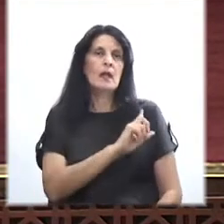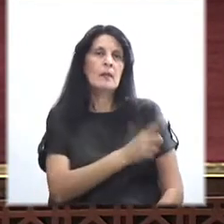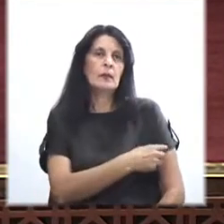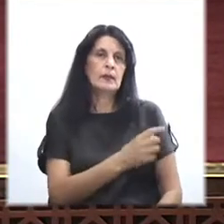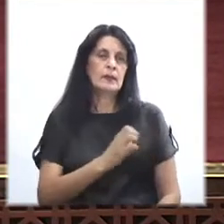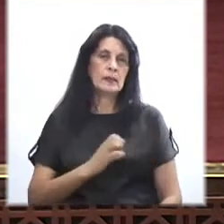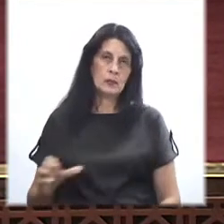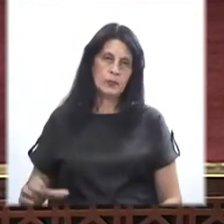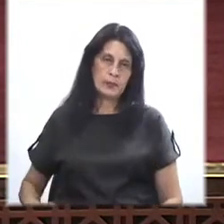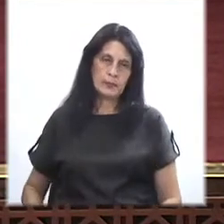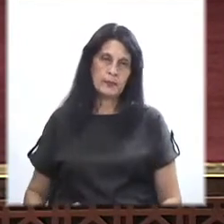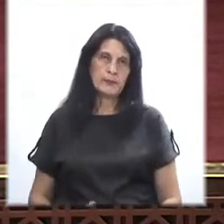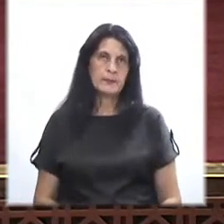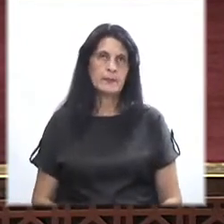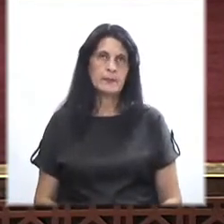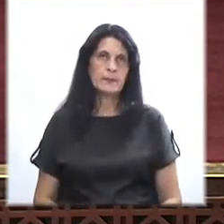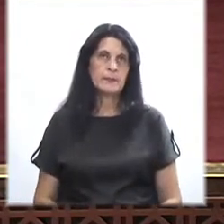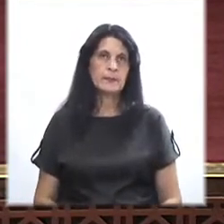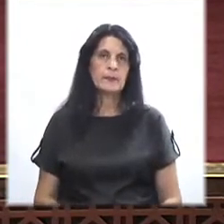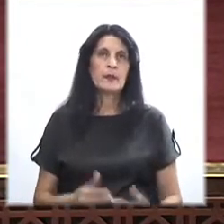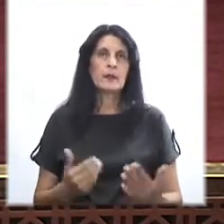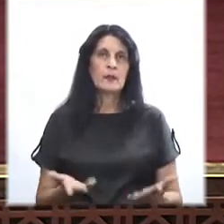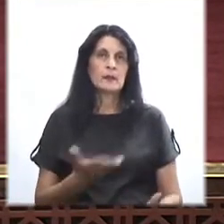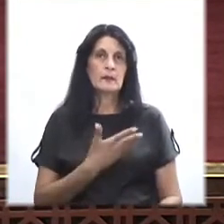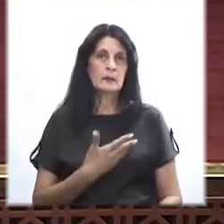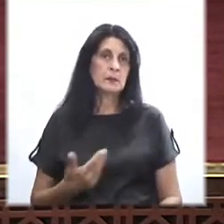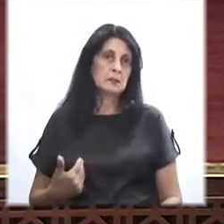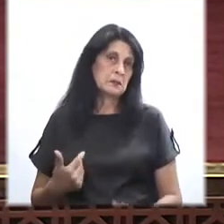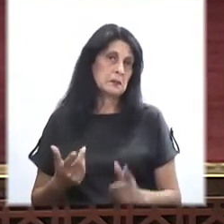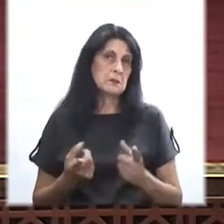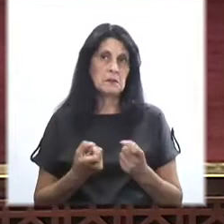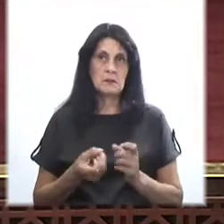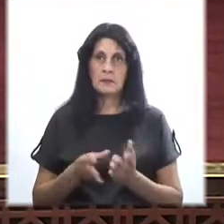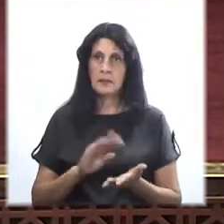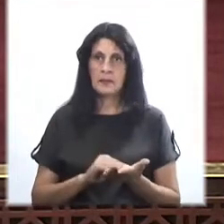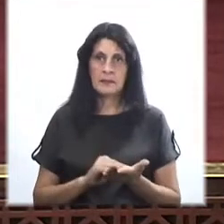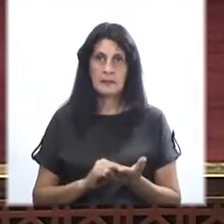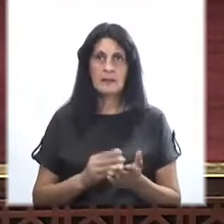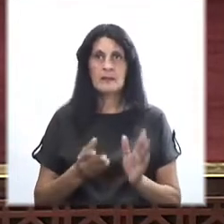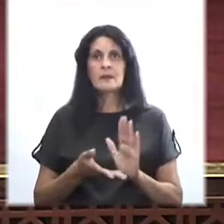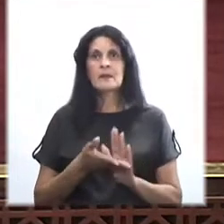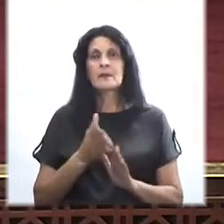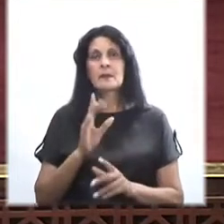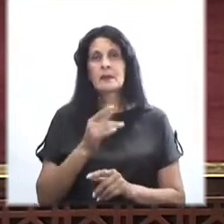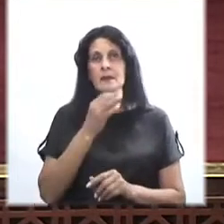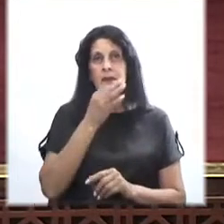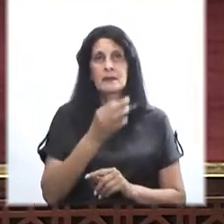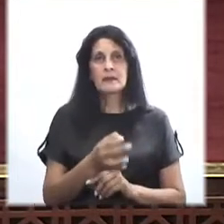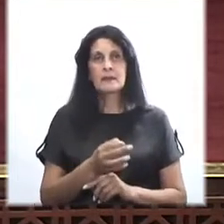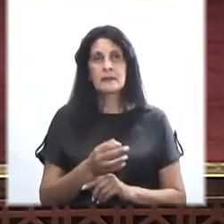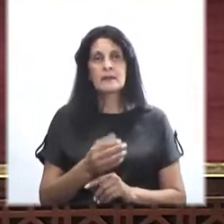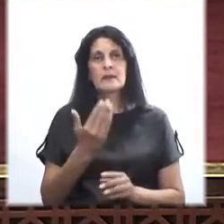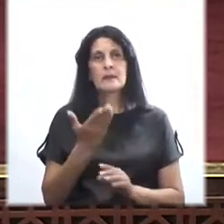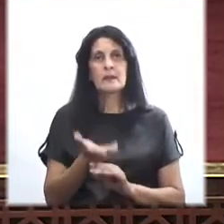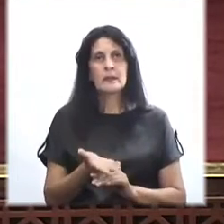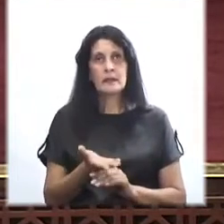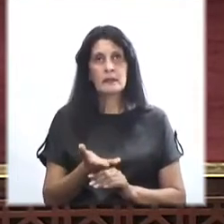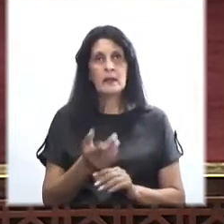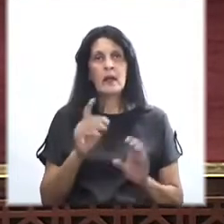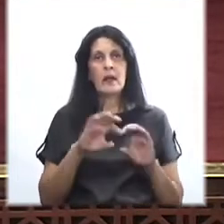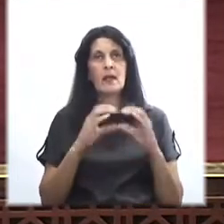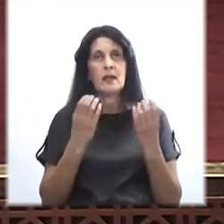Ejecutivo. Así que, presidente, sin mucho más, vamos a acompañar y vamos a solicitarle a la